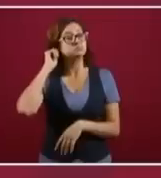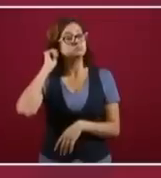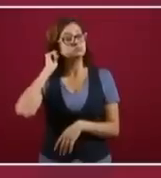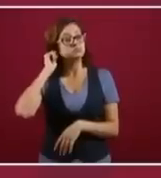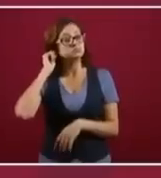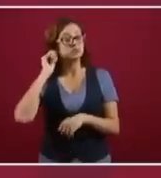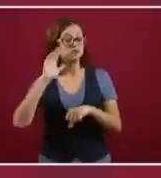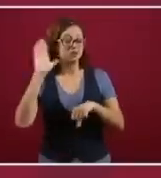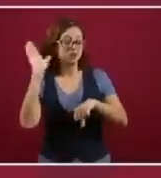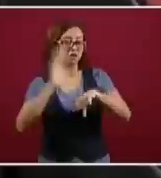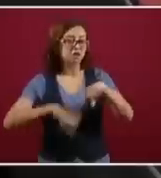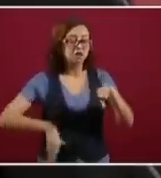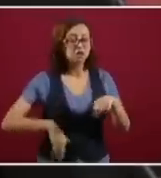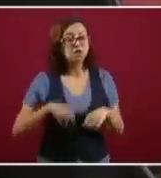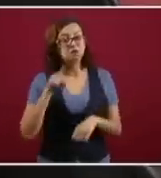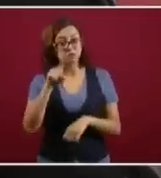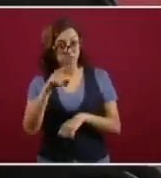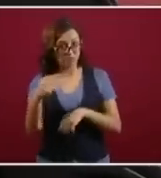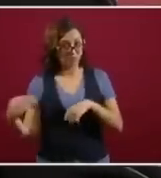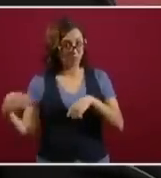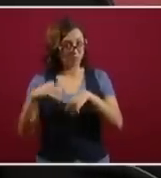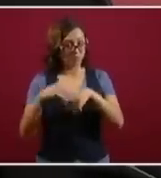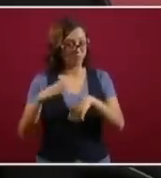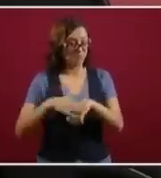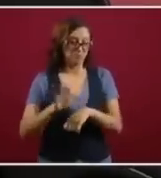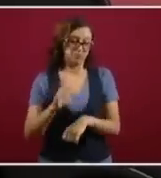y ustedes agregaron otra cosa,